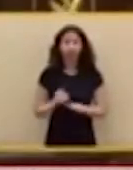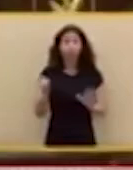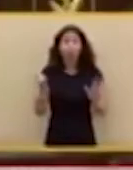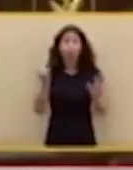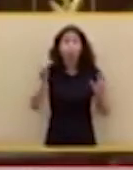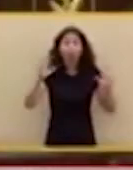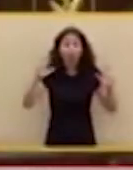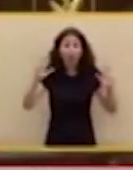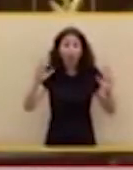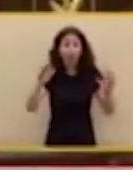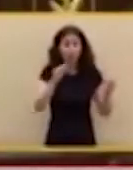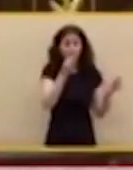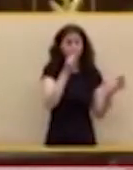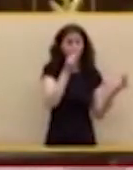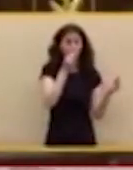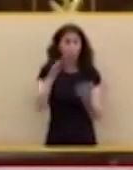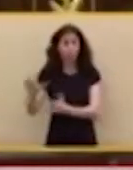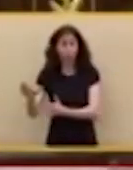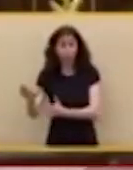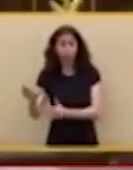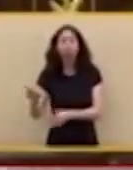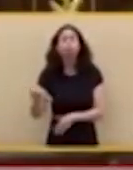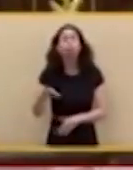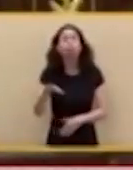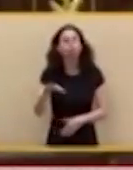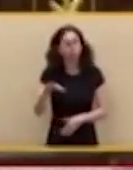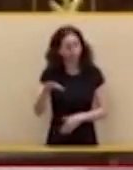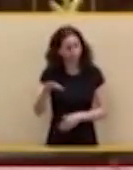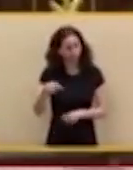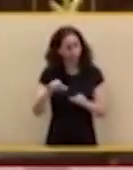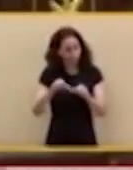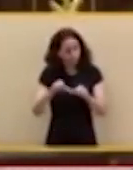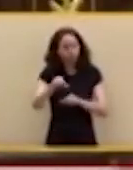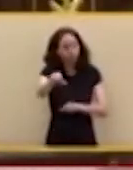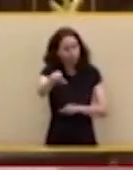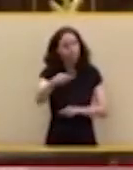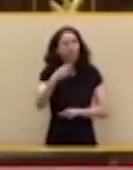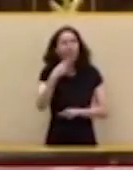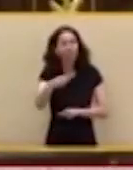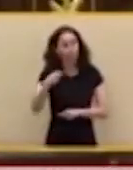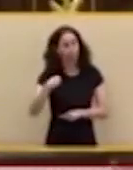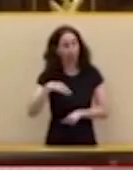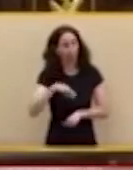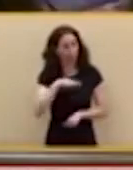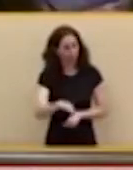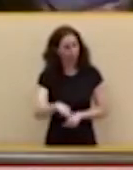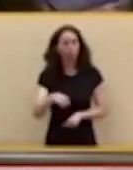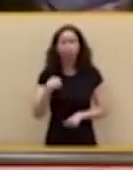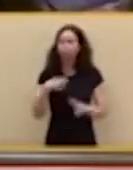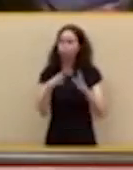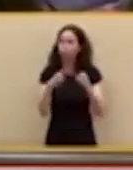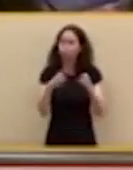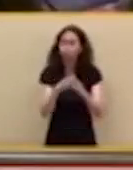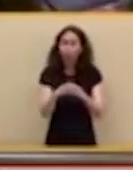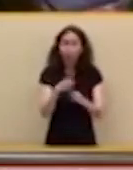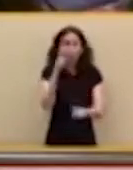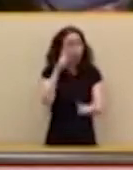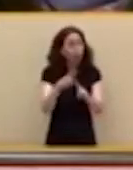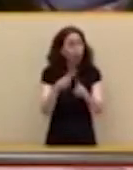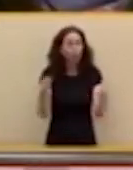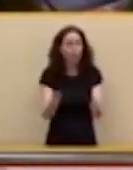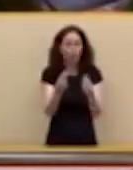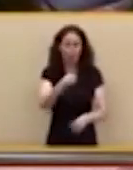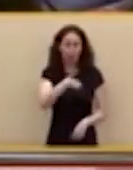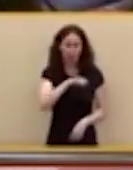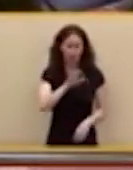tuya Así es Mía Si quiero te la quito Y cuando sea tu sección Tampoco te a dejar hablar Te quito Agarra tu sección así Así Es mía Mía